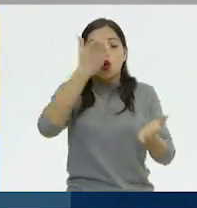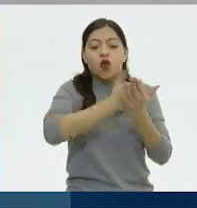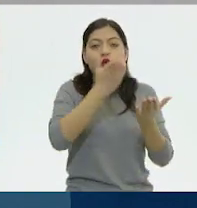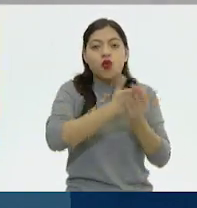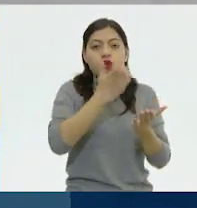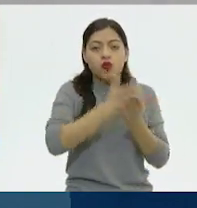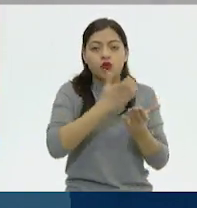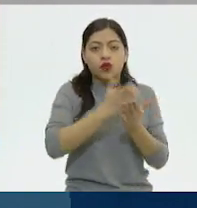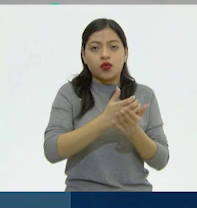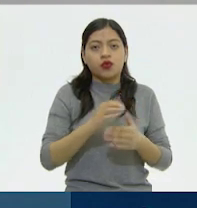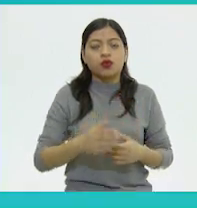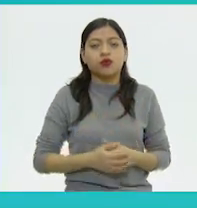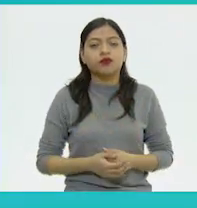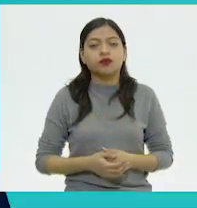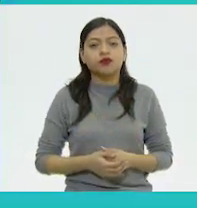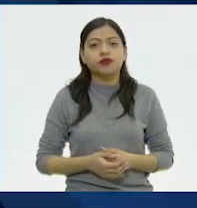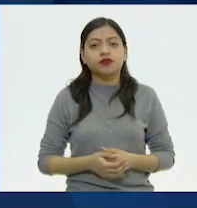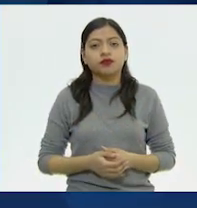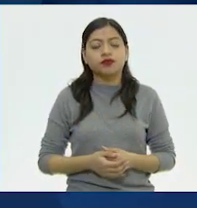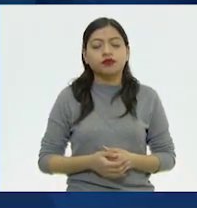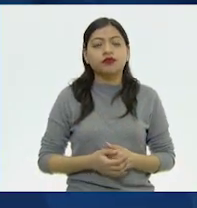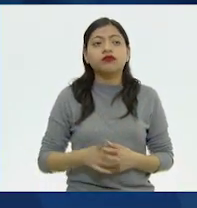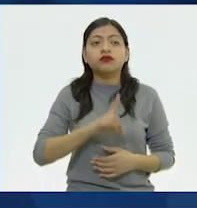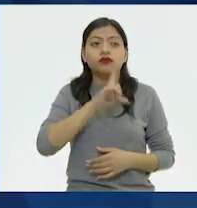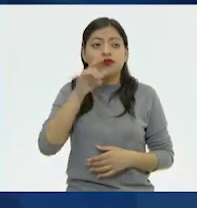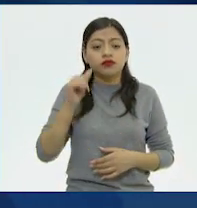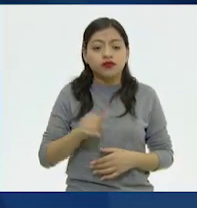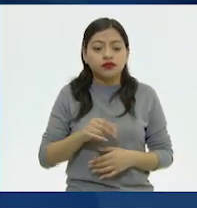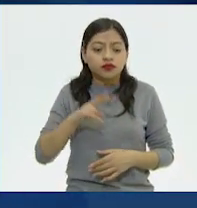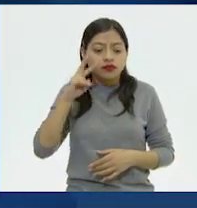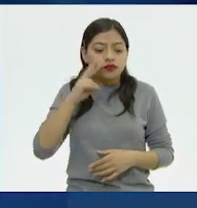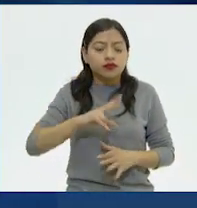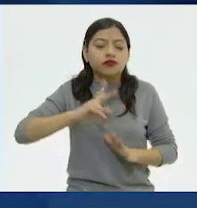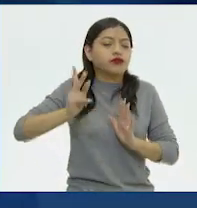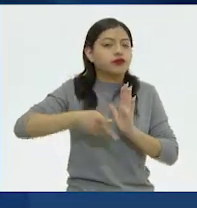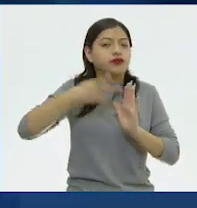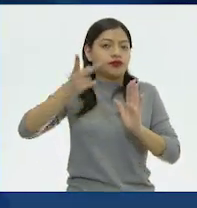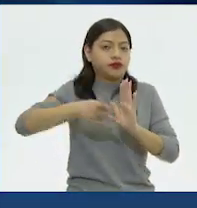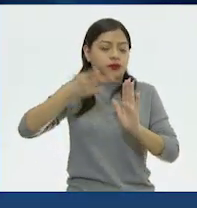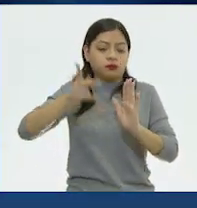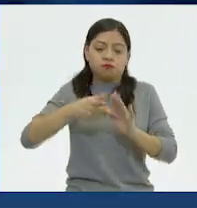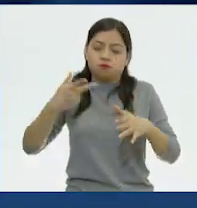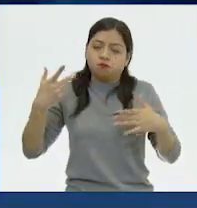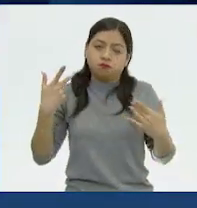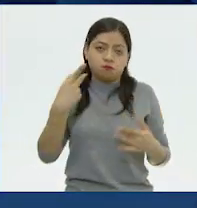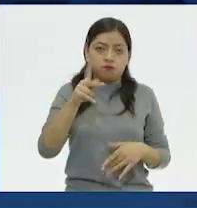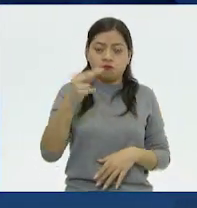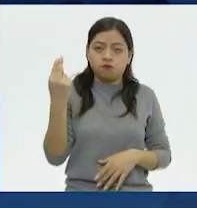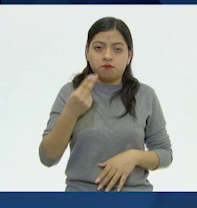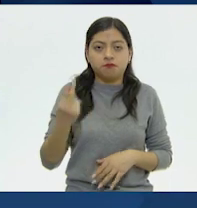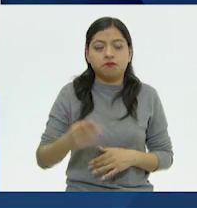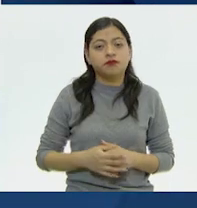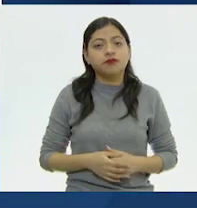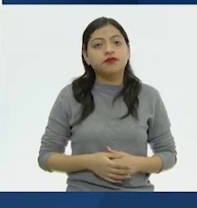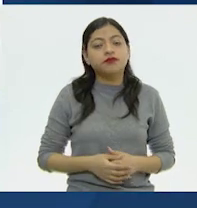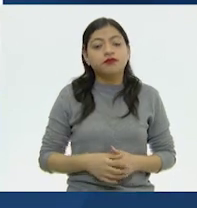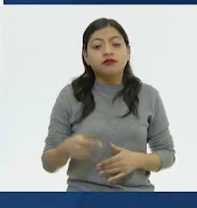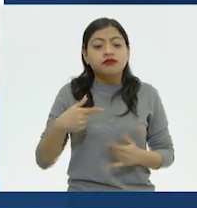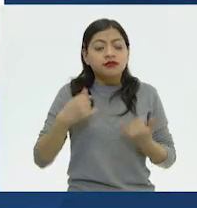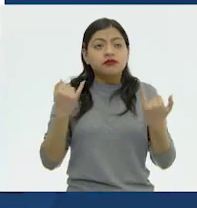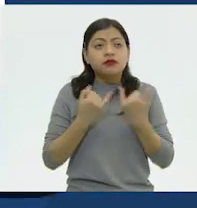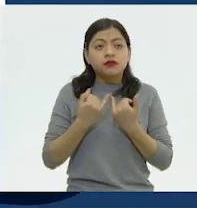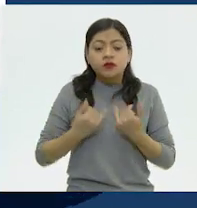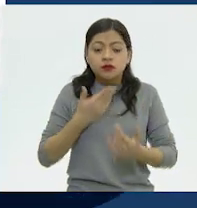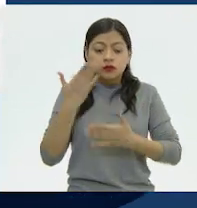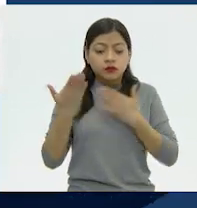o más bien como en mis notas, y podré recurrir a él el número de veces que sea necesario, y los cuales me han seguido sirviendo